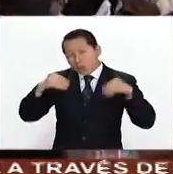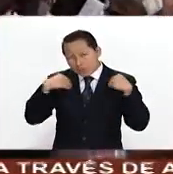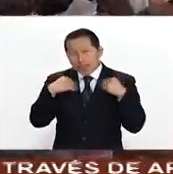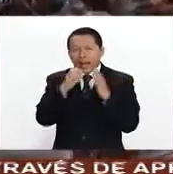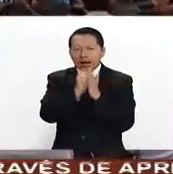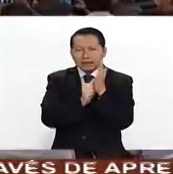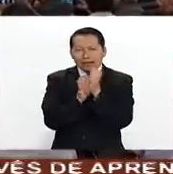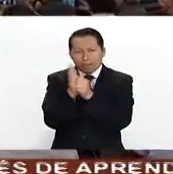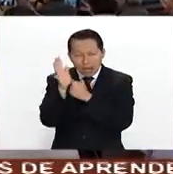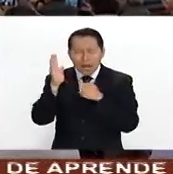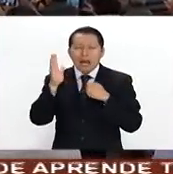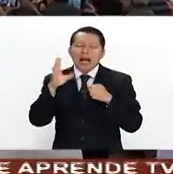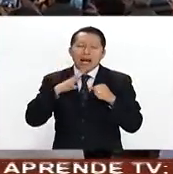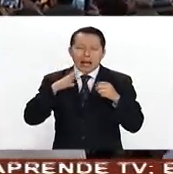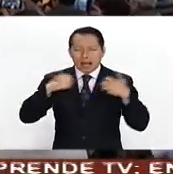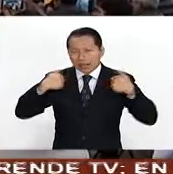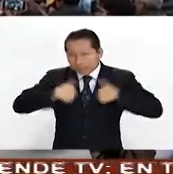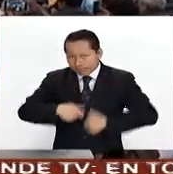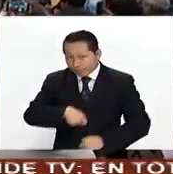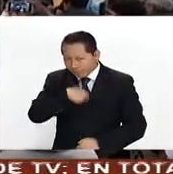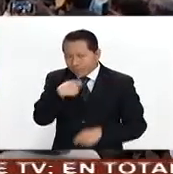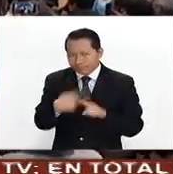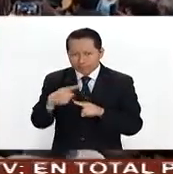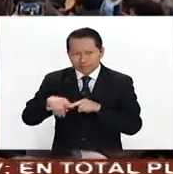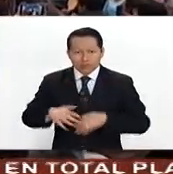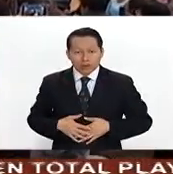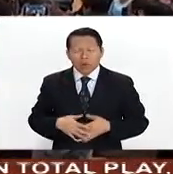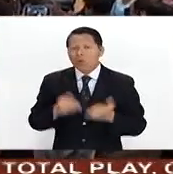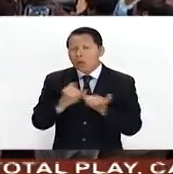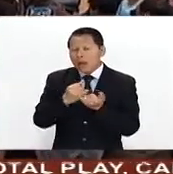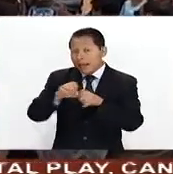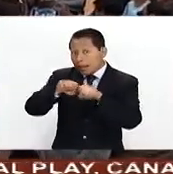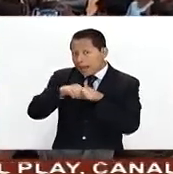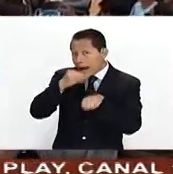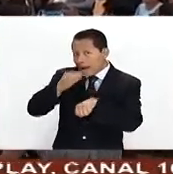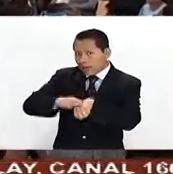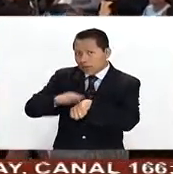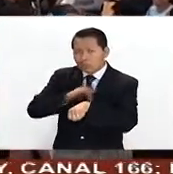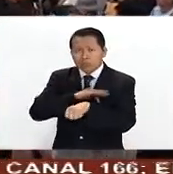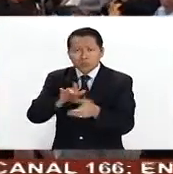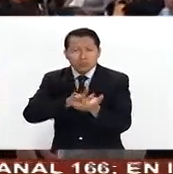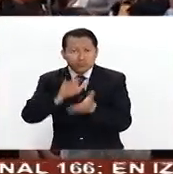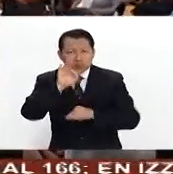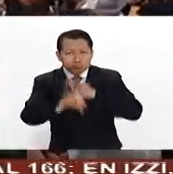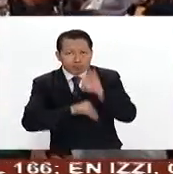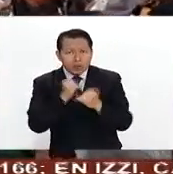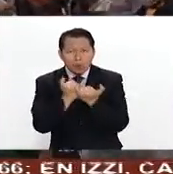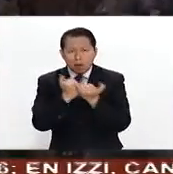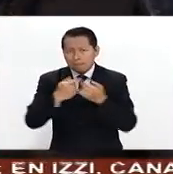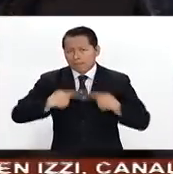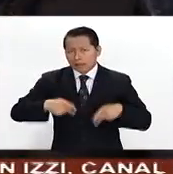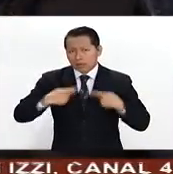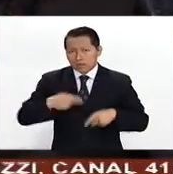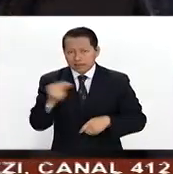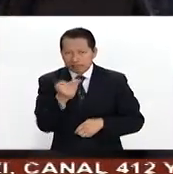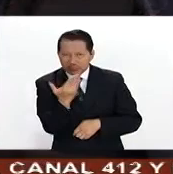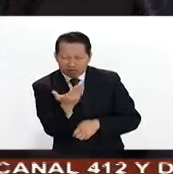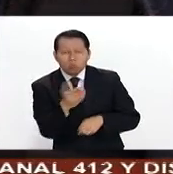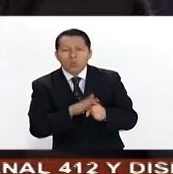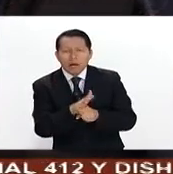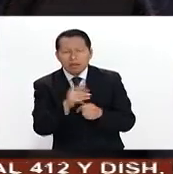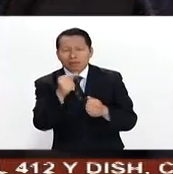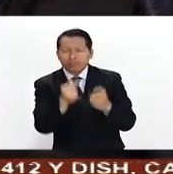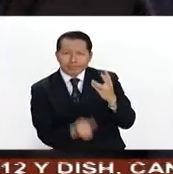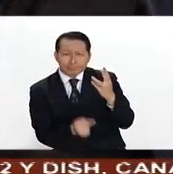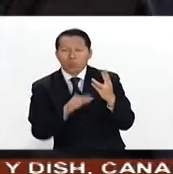guantes. El gobernador instruyó a su equipo de colaboradores a trabajar en diversas peticiones realizadas por los ciudadanos, entre las que destacan